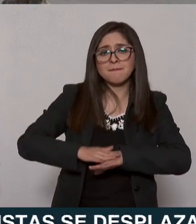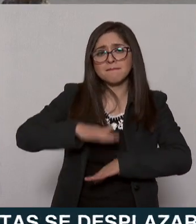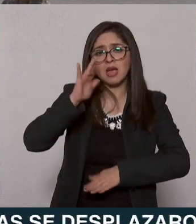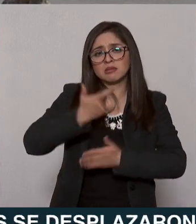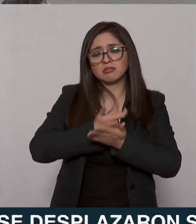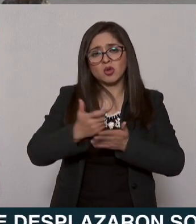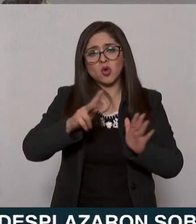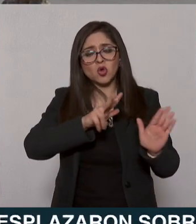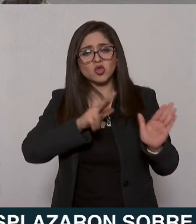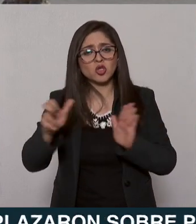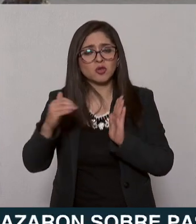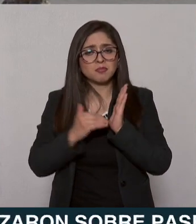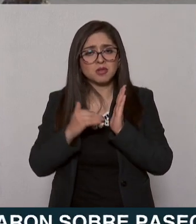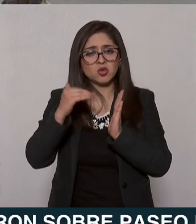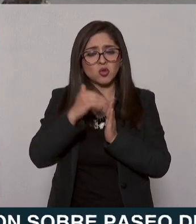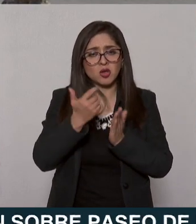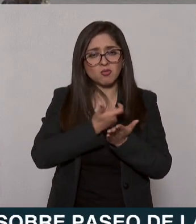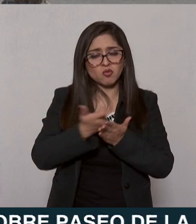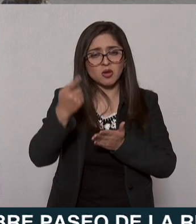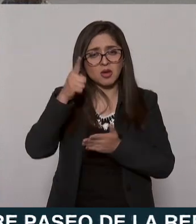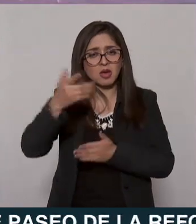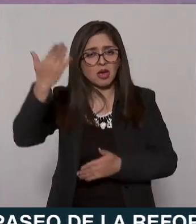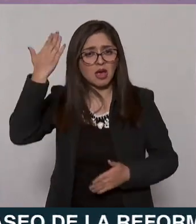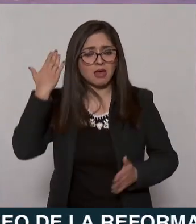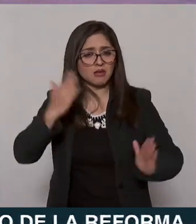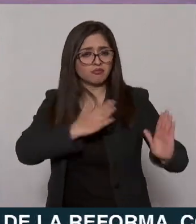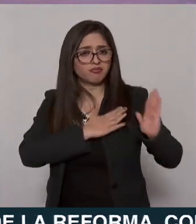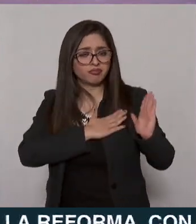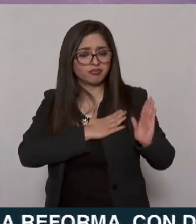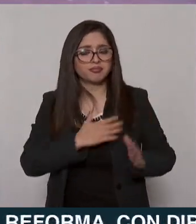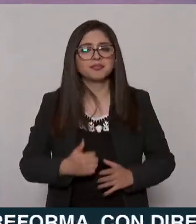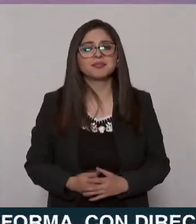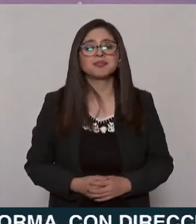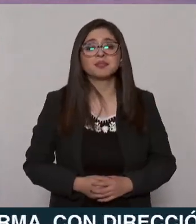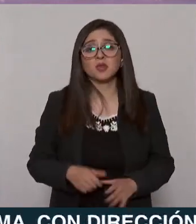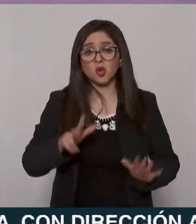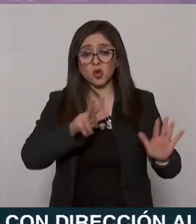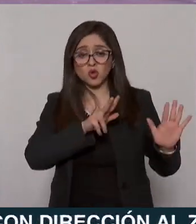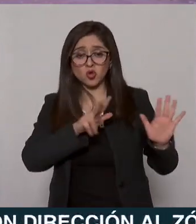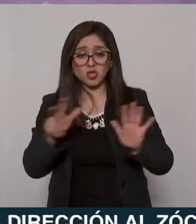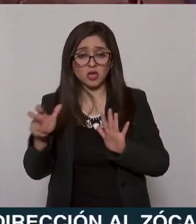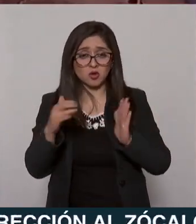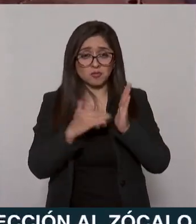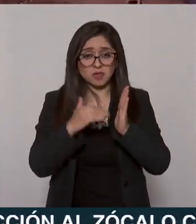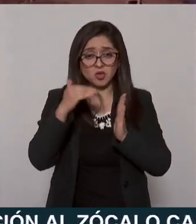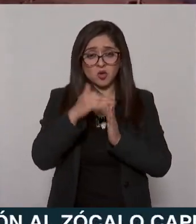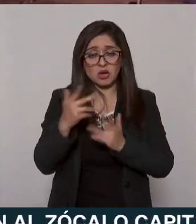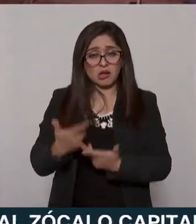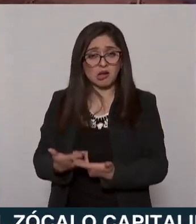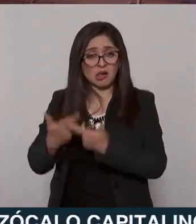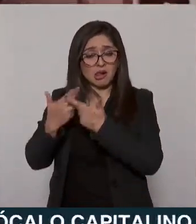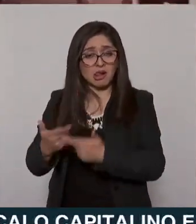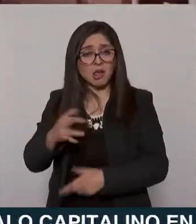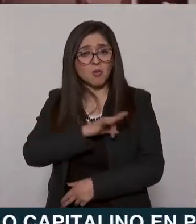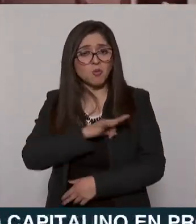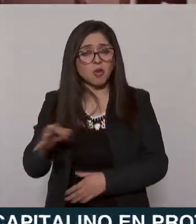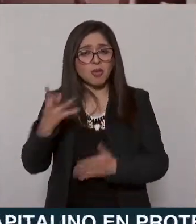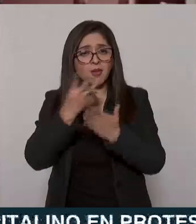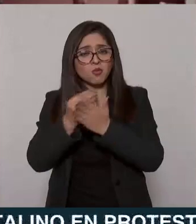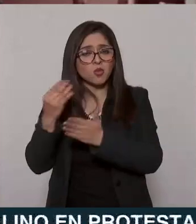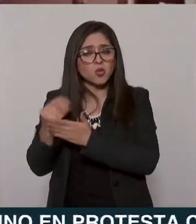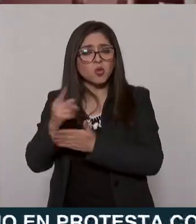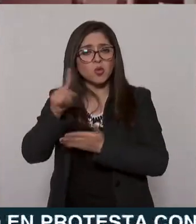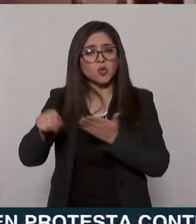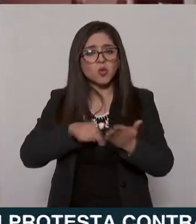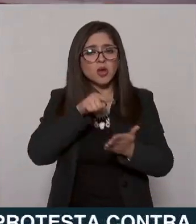aportaran 800 millones de pesos de los comprometidos. Se pretende que con los 800 millones faltantes se construya la unidad de